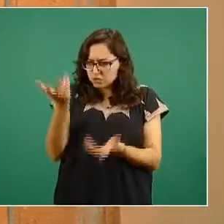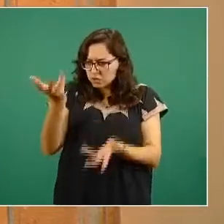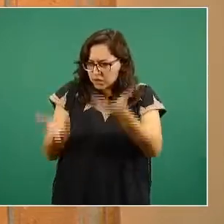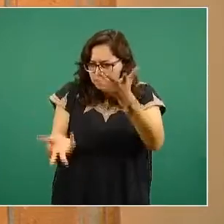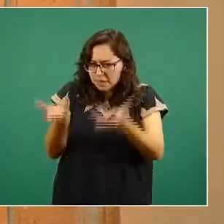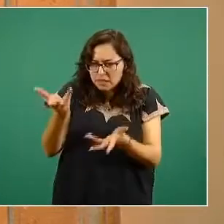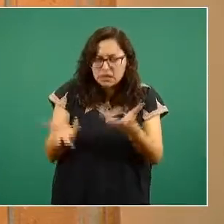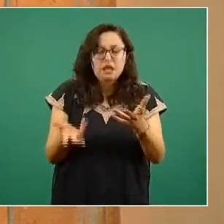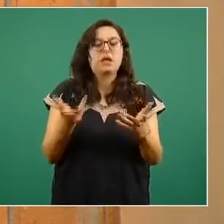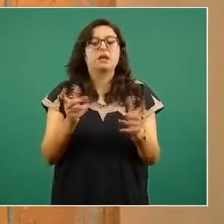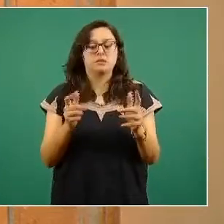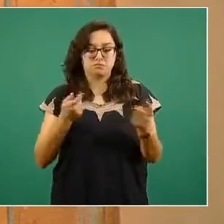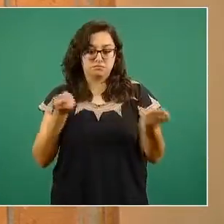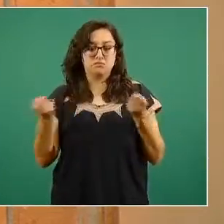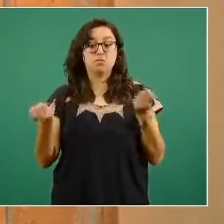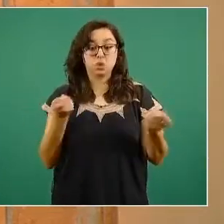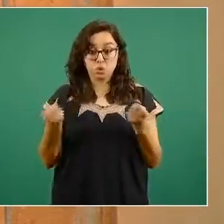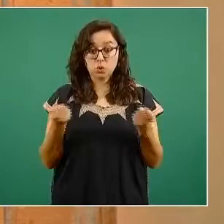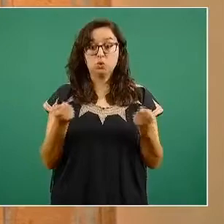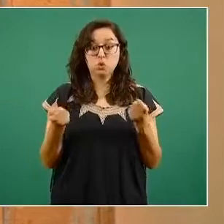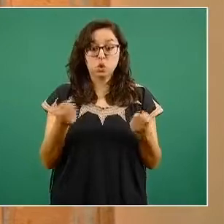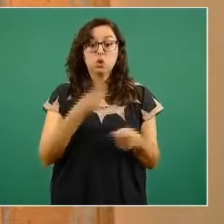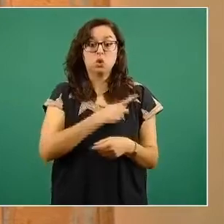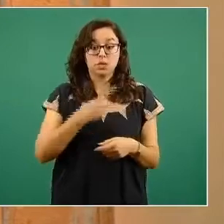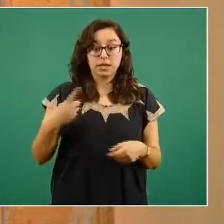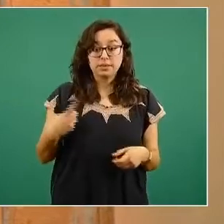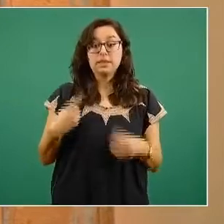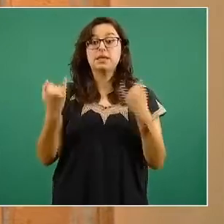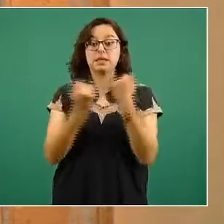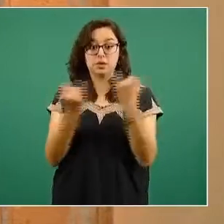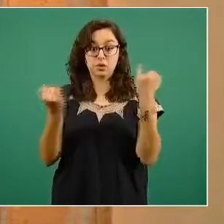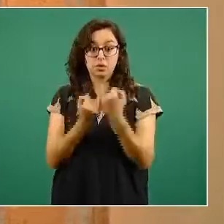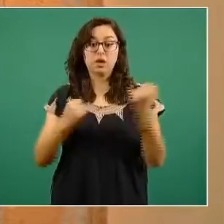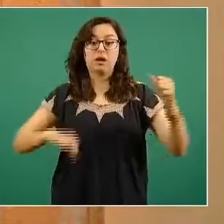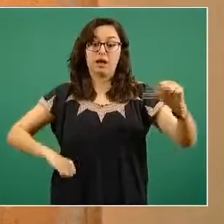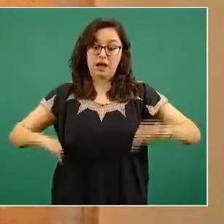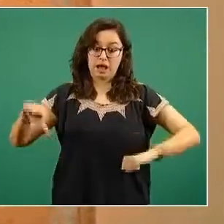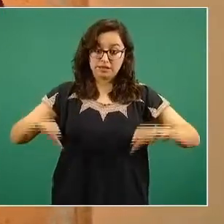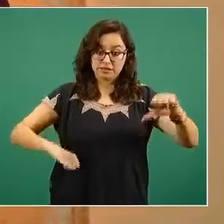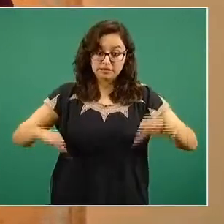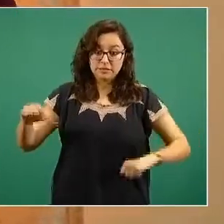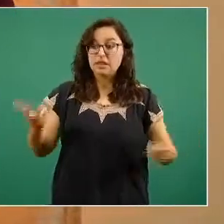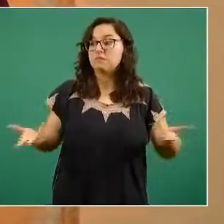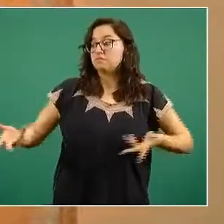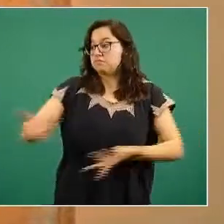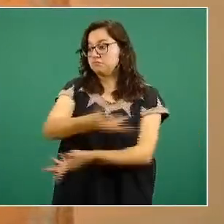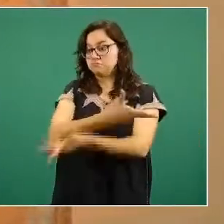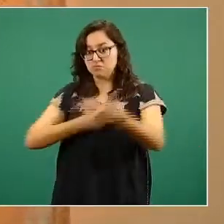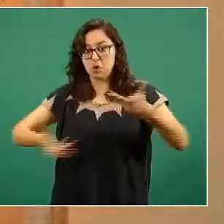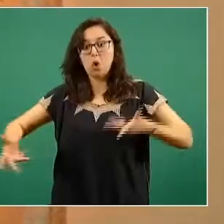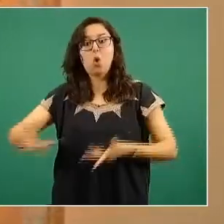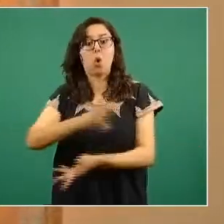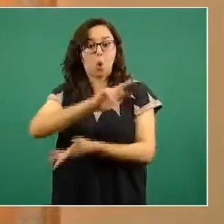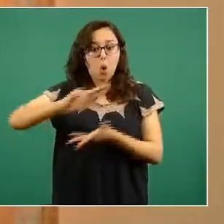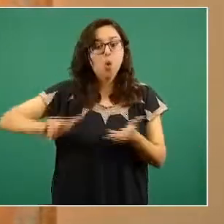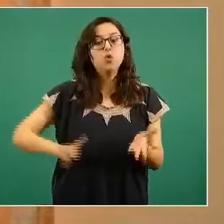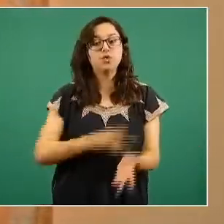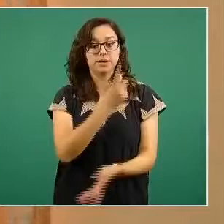controlar la epidemia, sino también de la meta de reactivar la vida social, la vida pública,